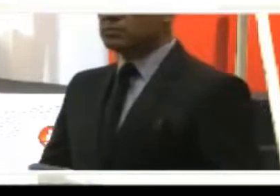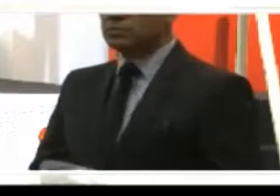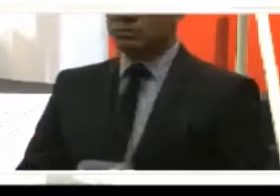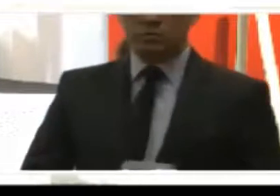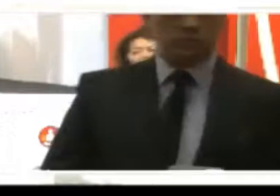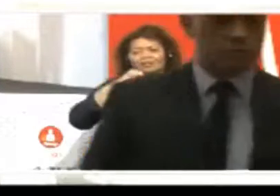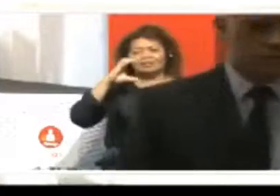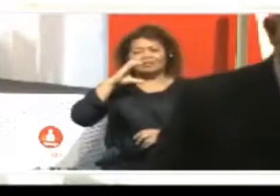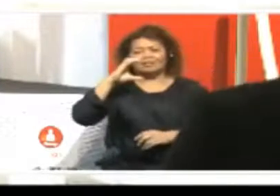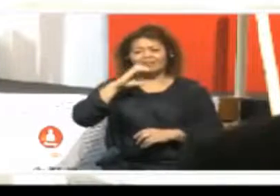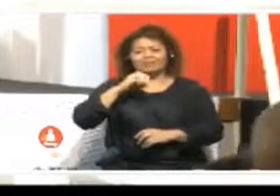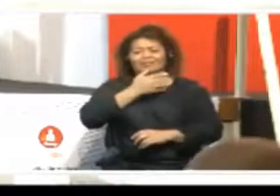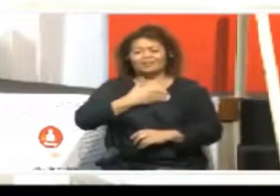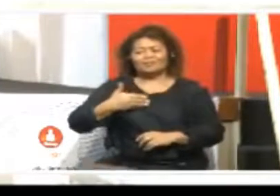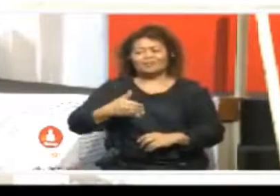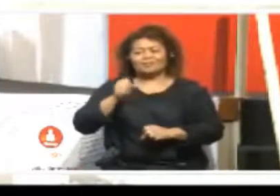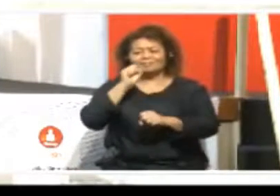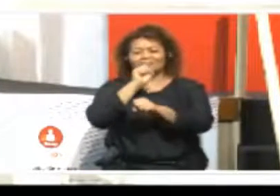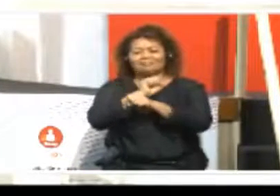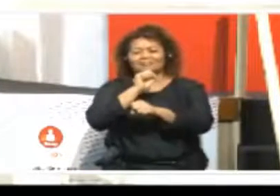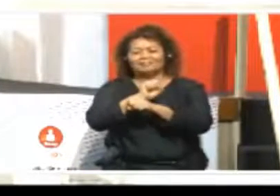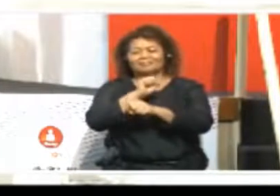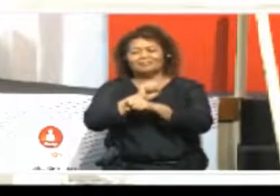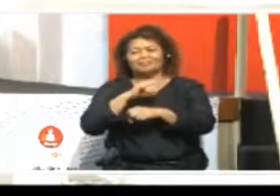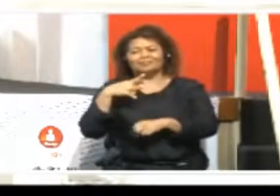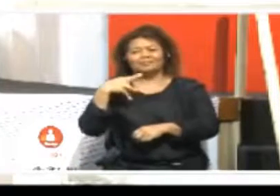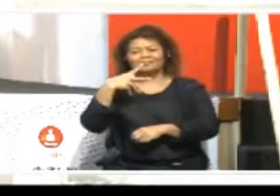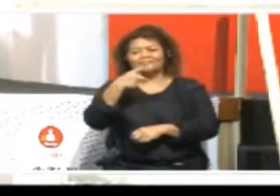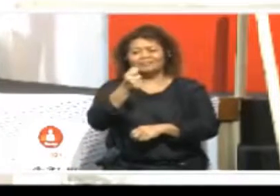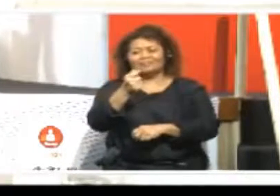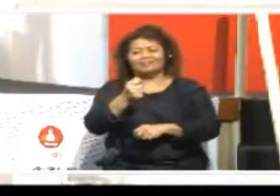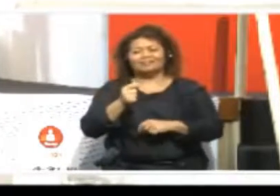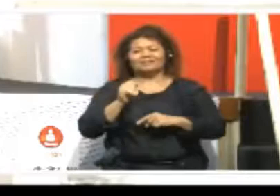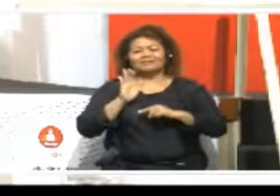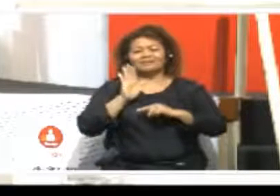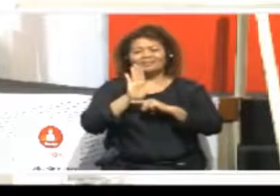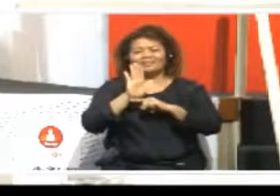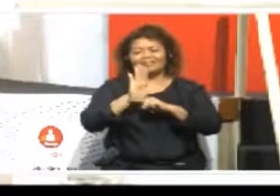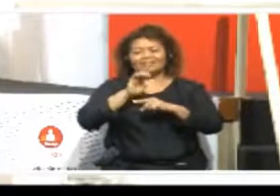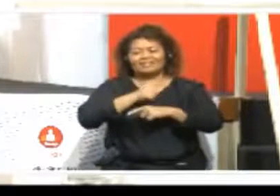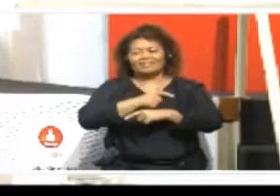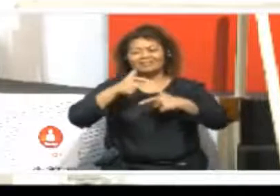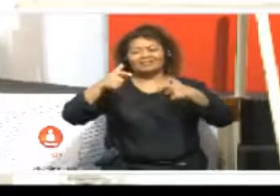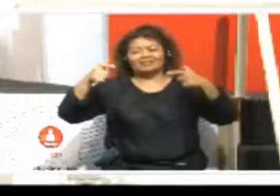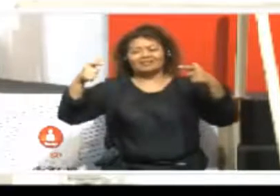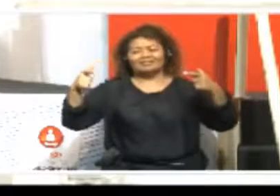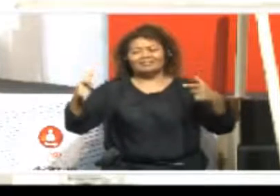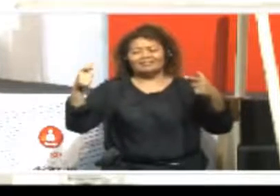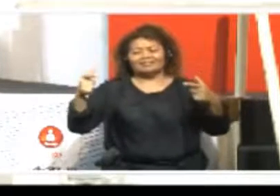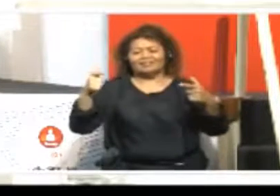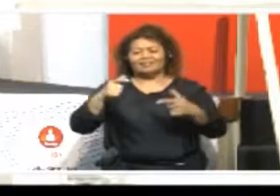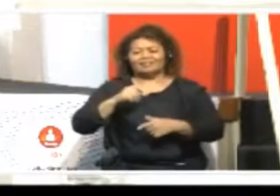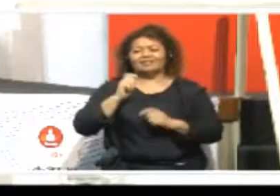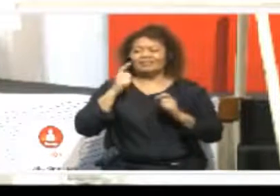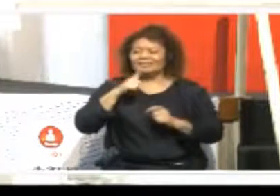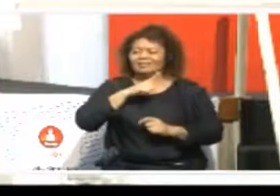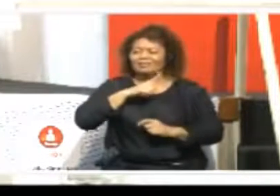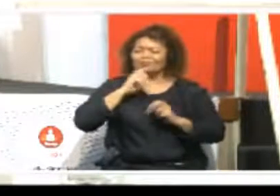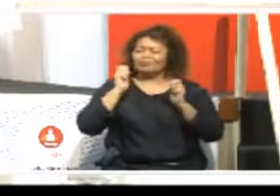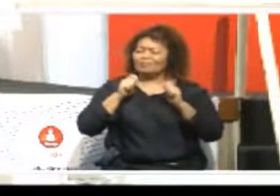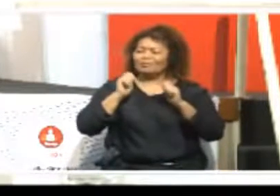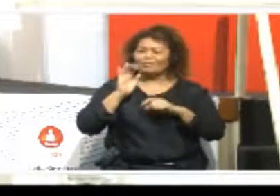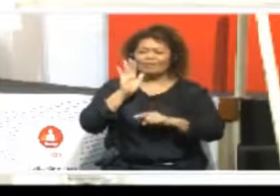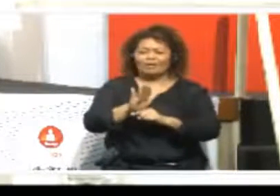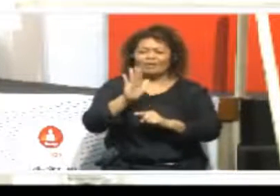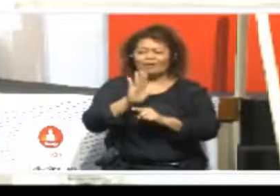ustedes, por favor, tomen ventaja de esta gran oportunidad. Tenemos muchísimo para ofrecer y ustedes de igual manera